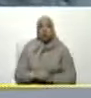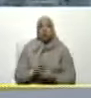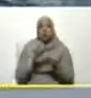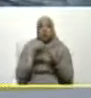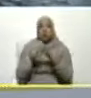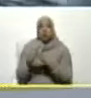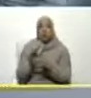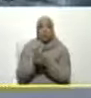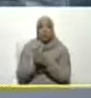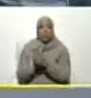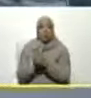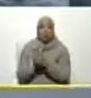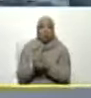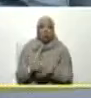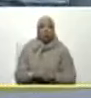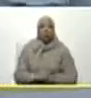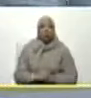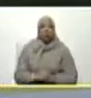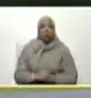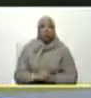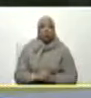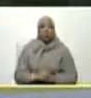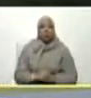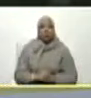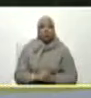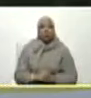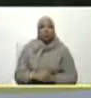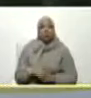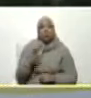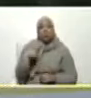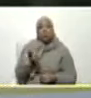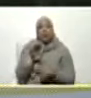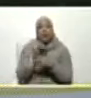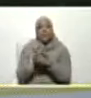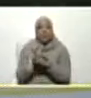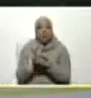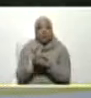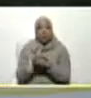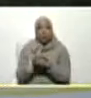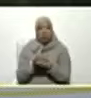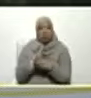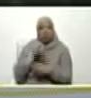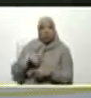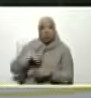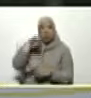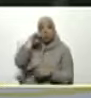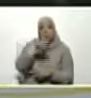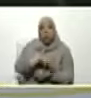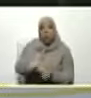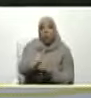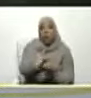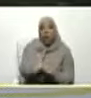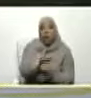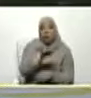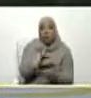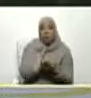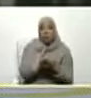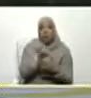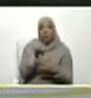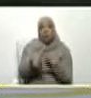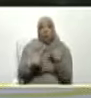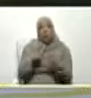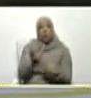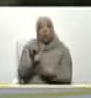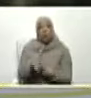comunitarios, solidarios. En casa un compadre, una amistad, como es nuestro pueblo, solidario, así